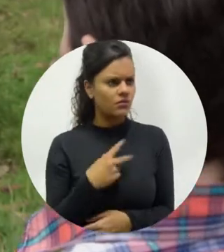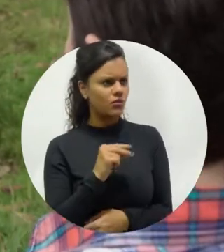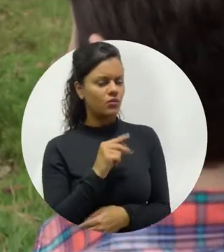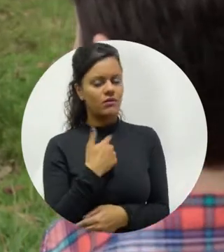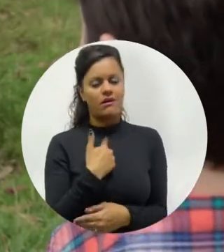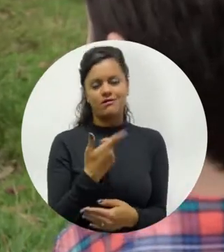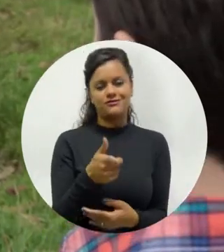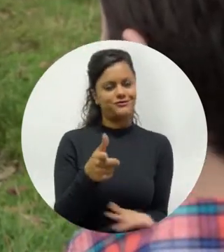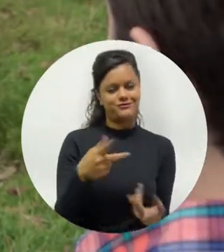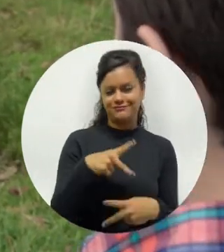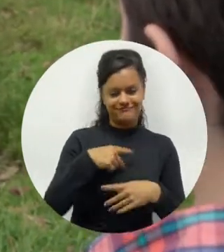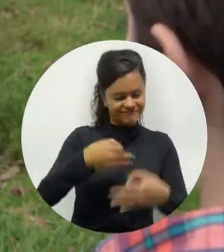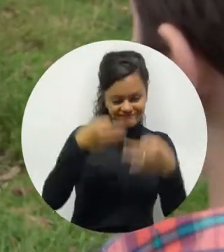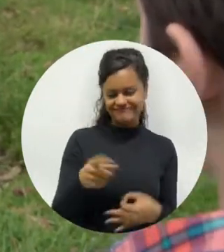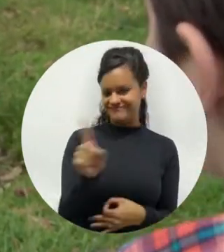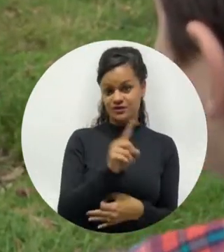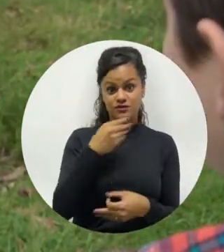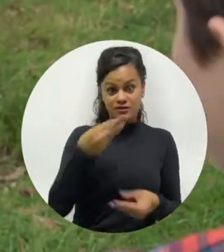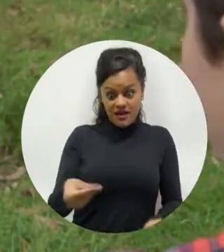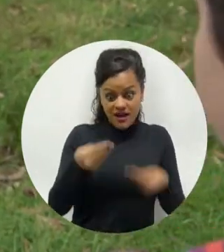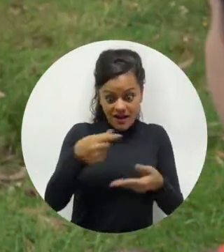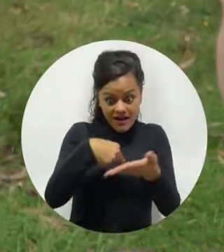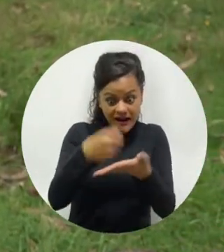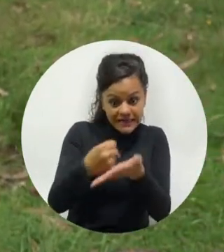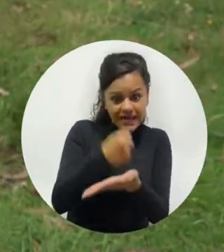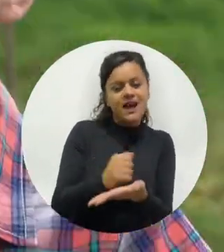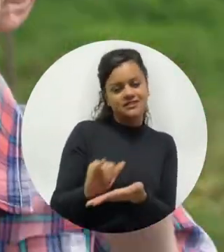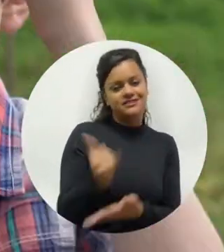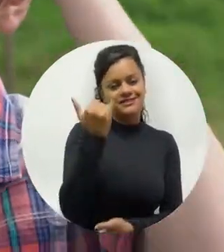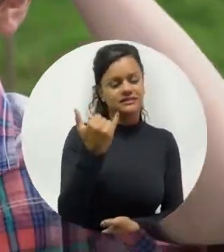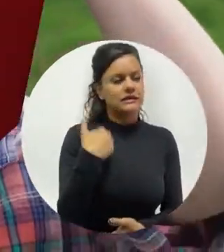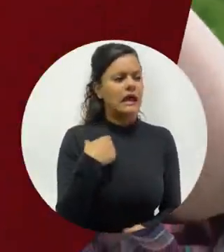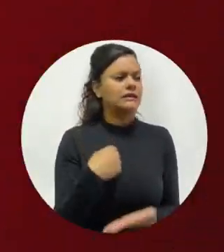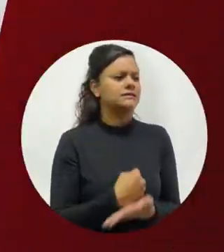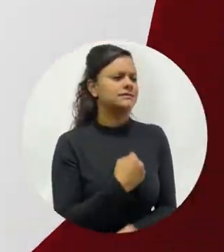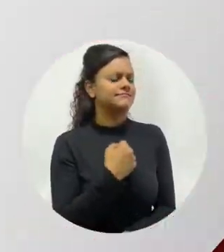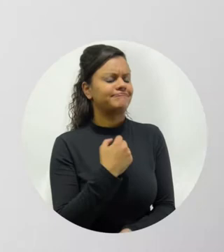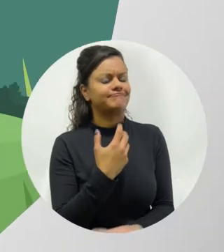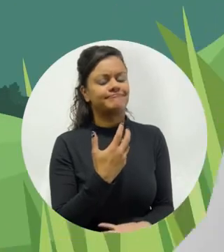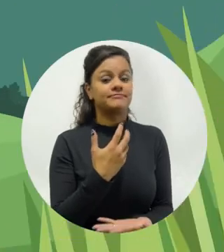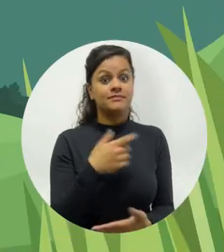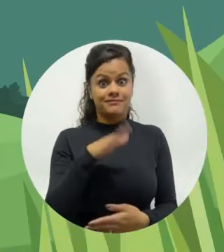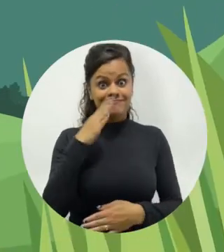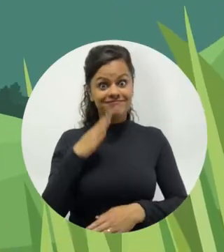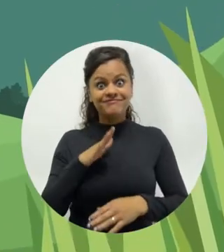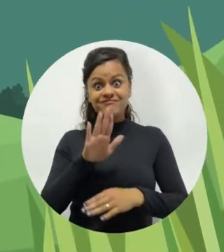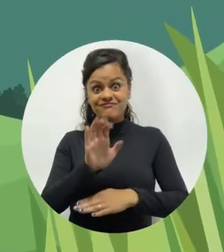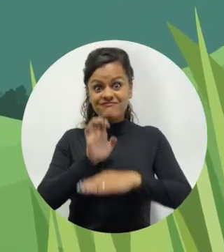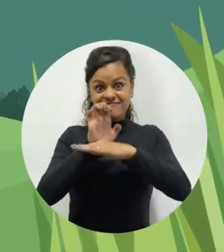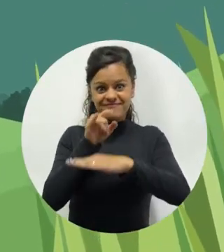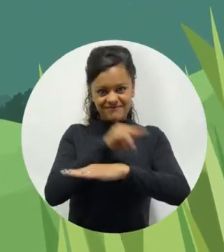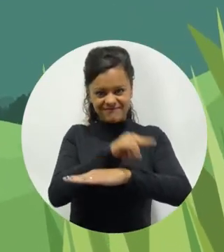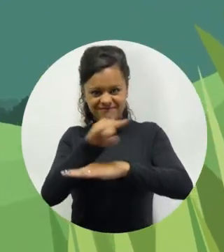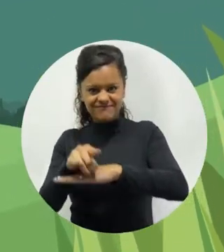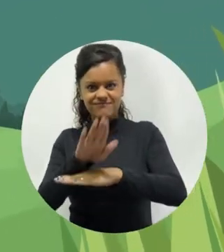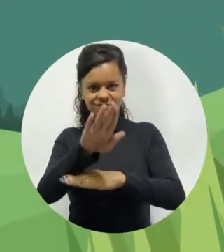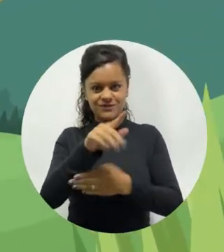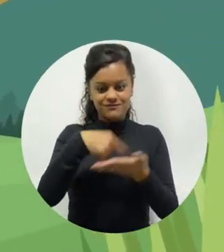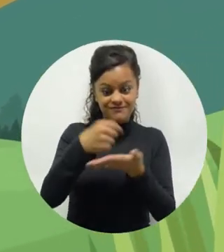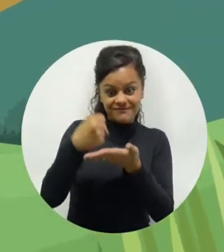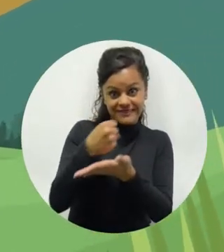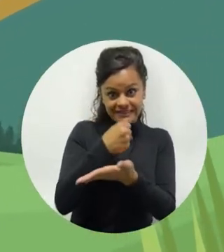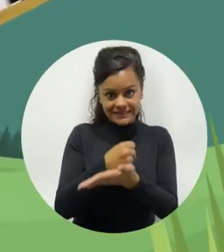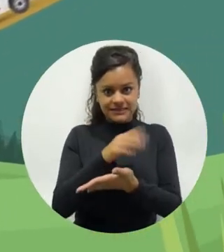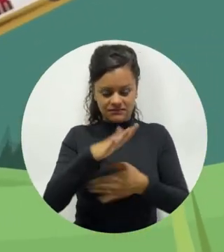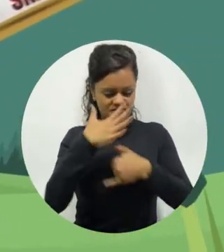tienes nada. Solamente eres propietario cuando registras tus bienes. ¡Ay! La Superintendencia de Notariado y Registro recorre el país